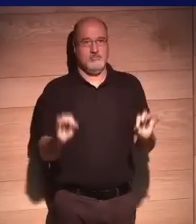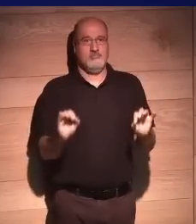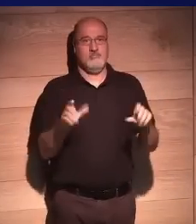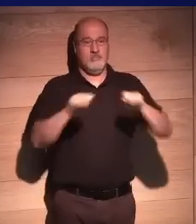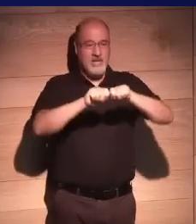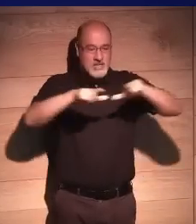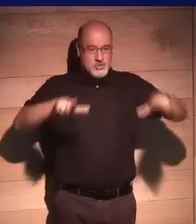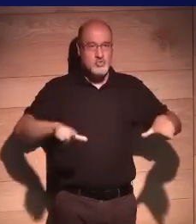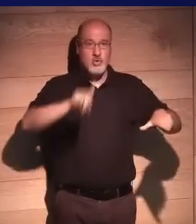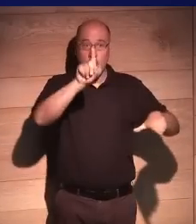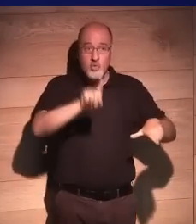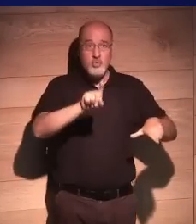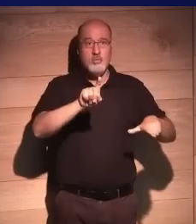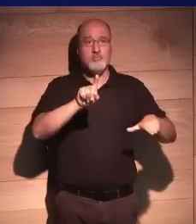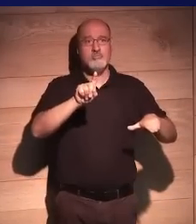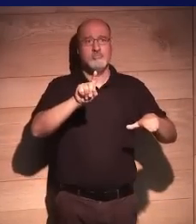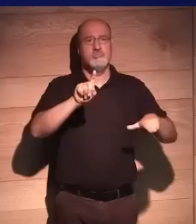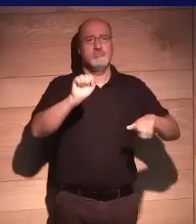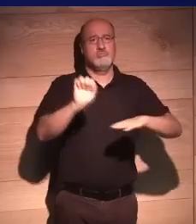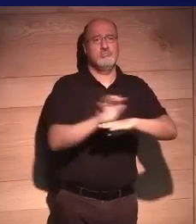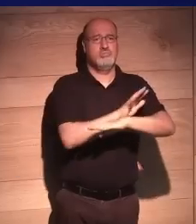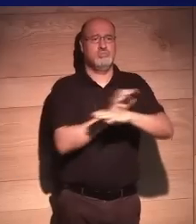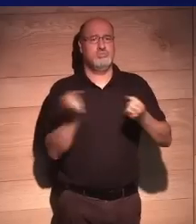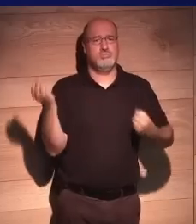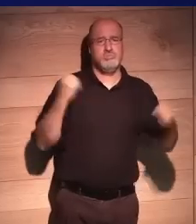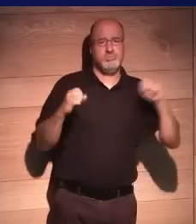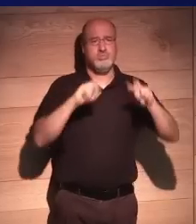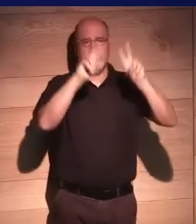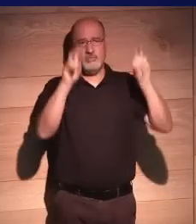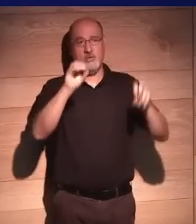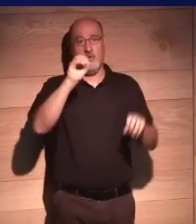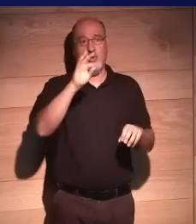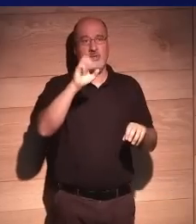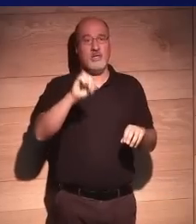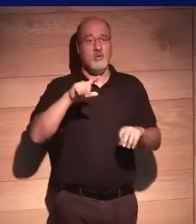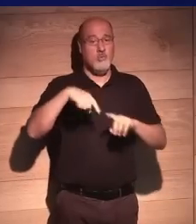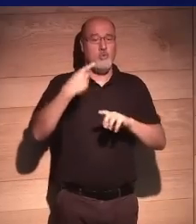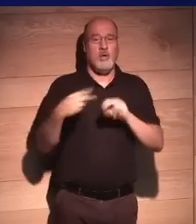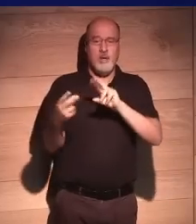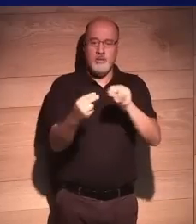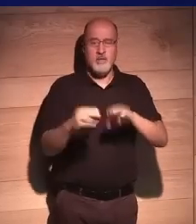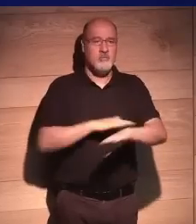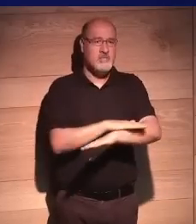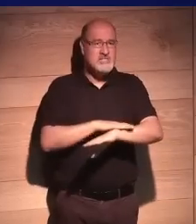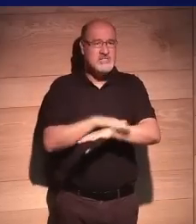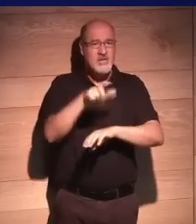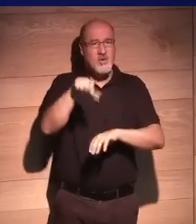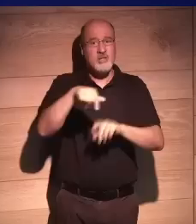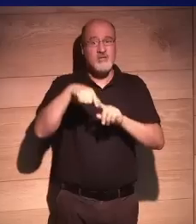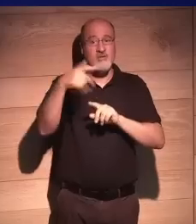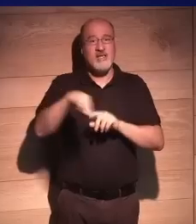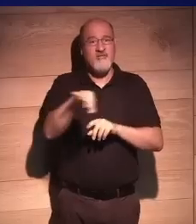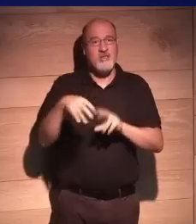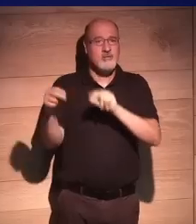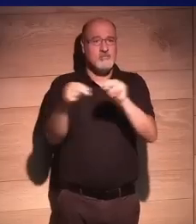de Estudio 1. Y eso me parece que, bueno, que de alguna forma es bastante más importante que estén hablando, no quiero